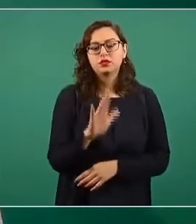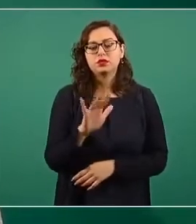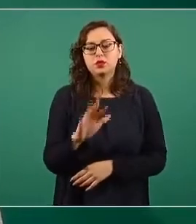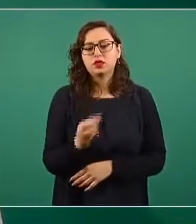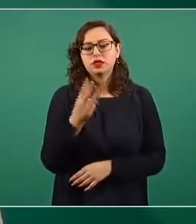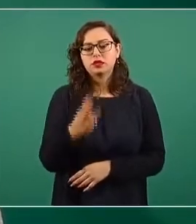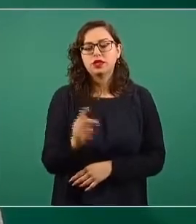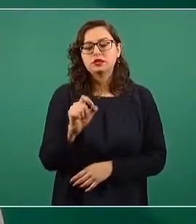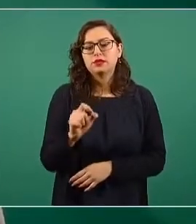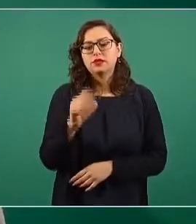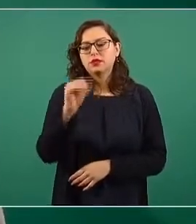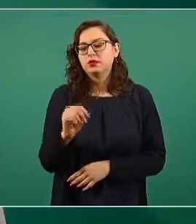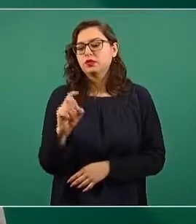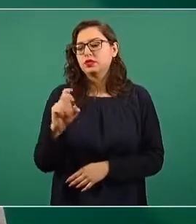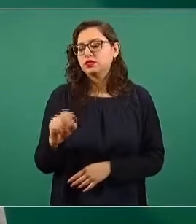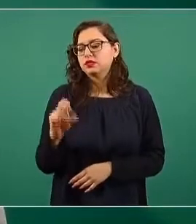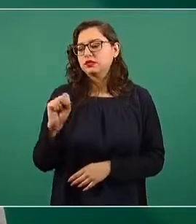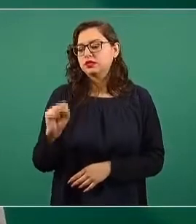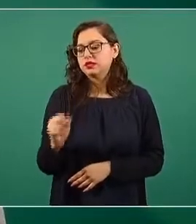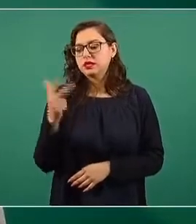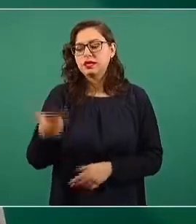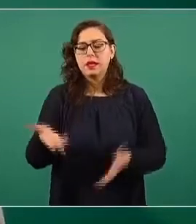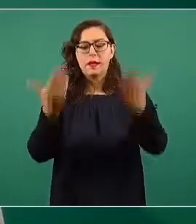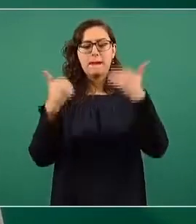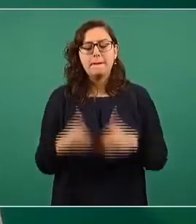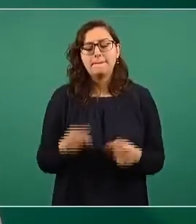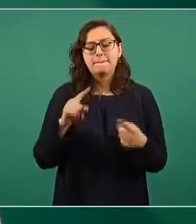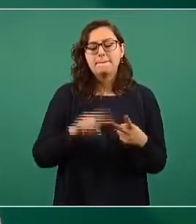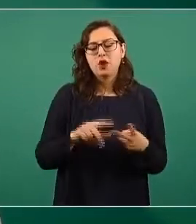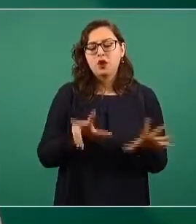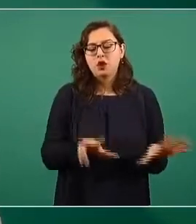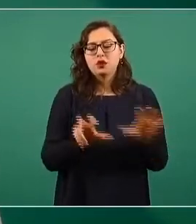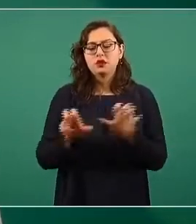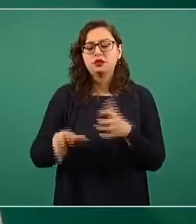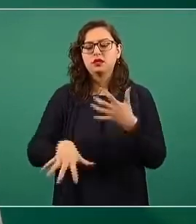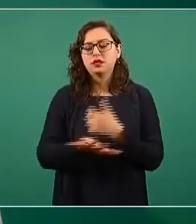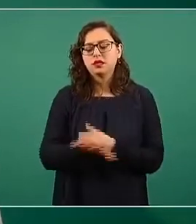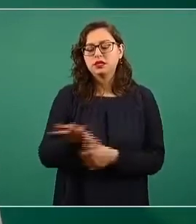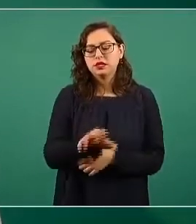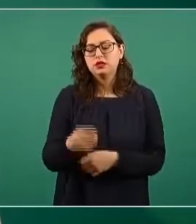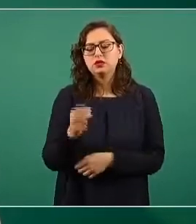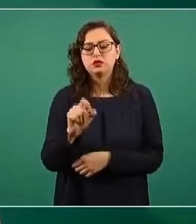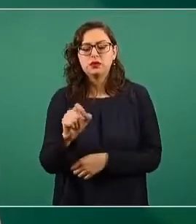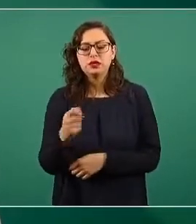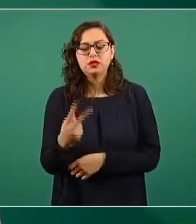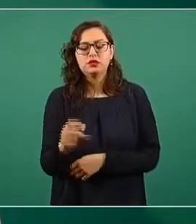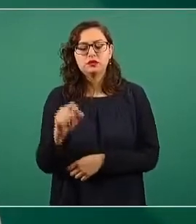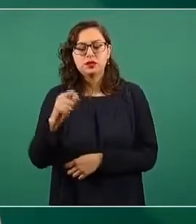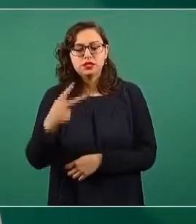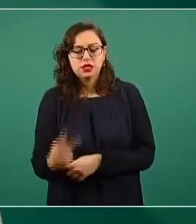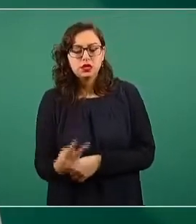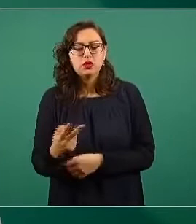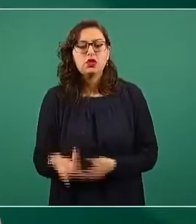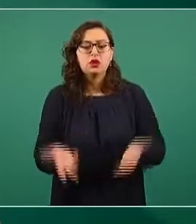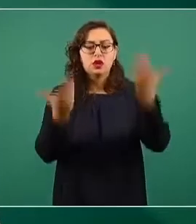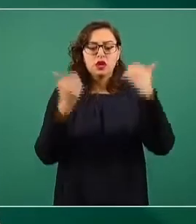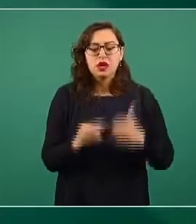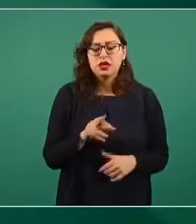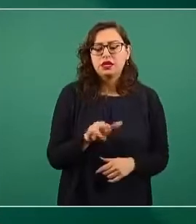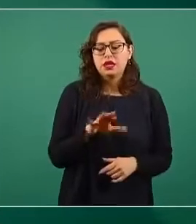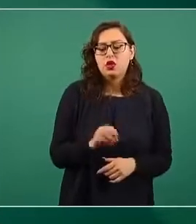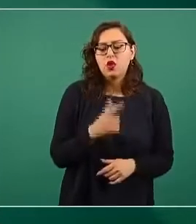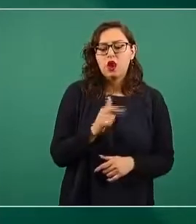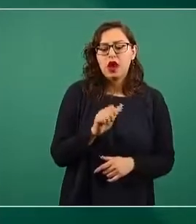30 68. En el caso de Medigas, al 800 522 22. Y en el caso de